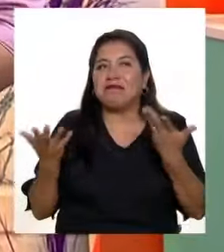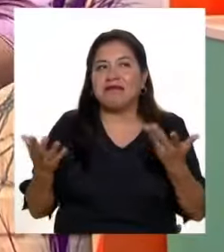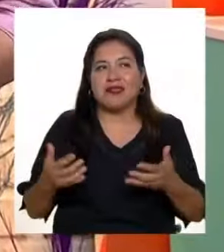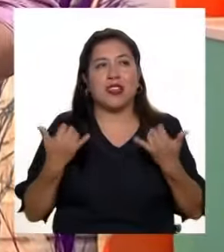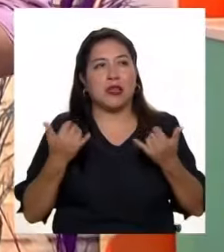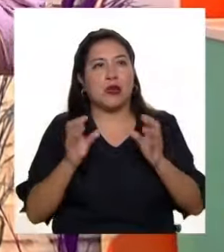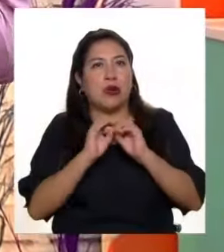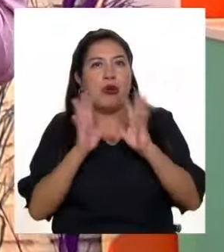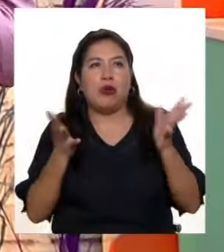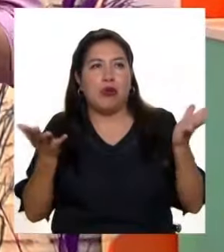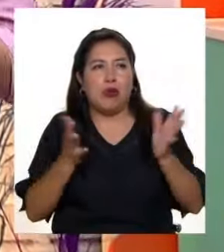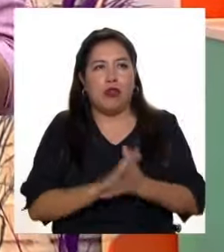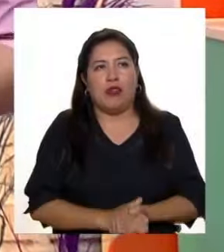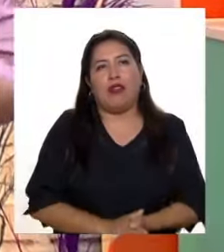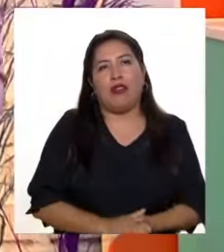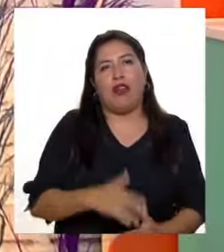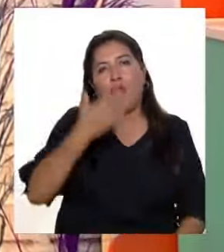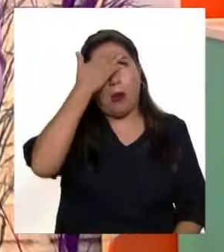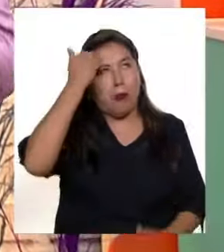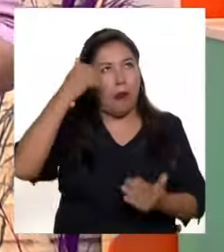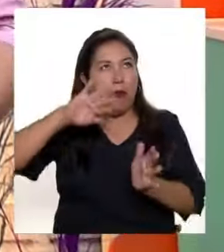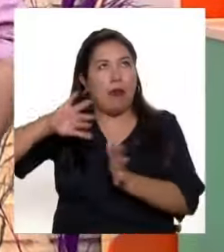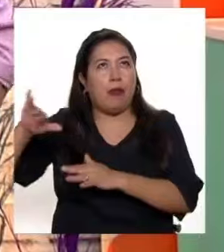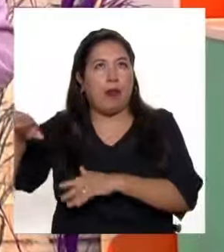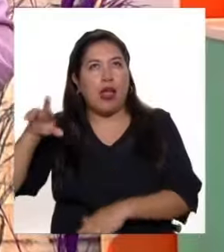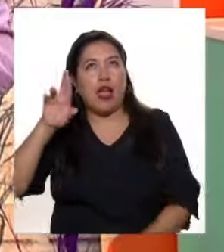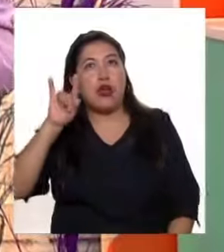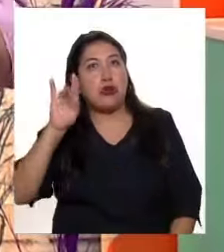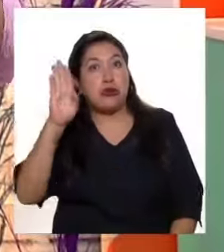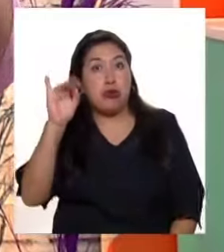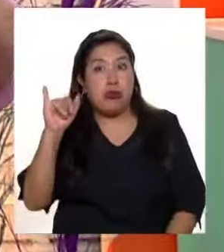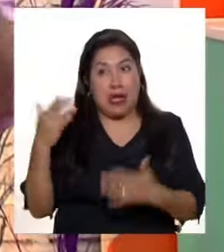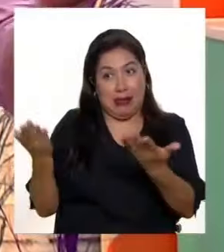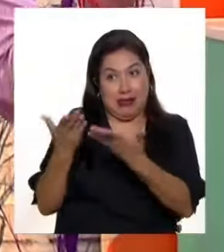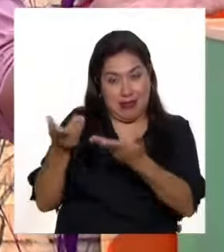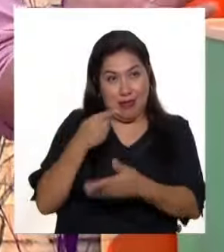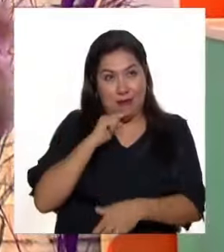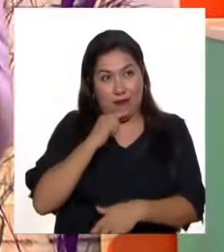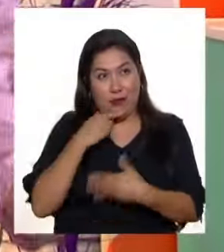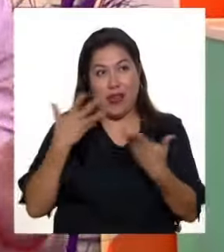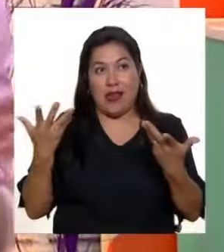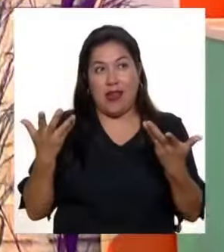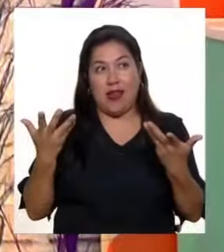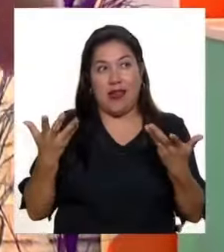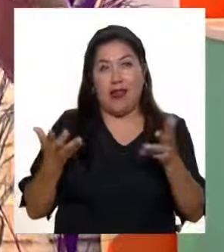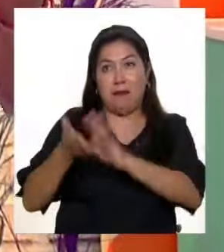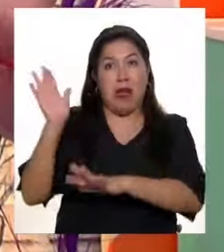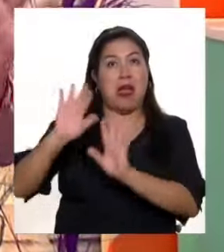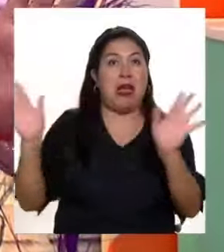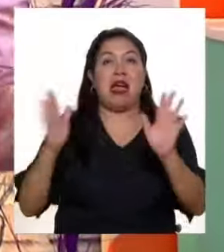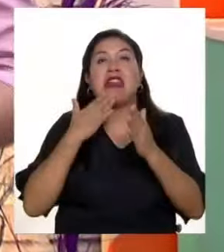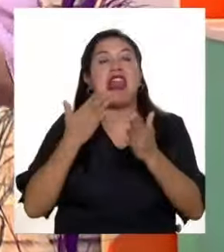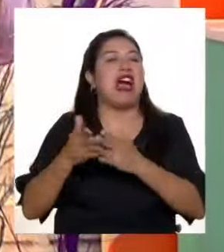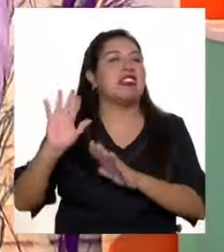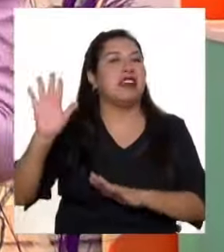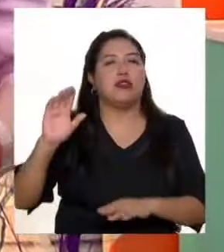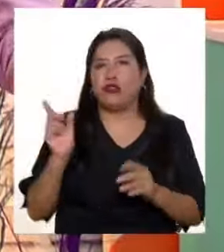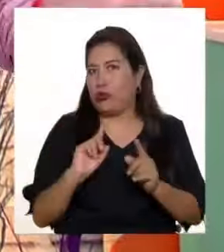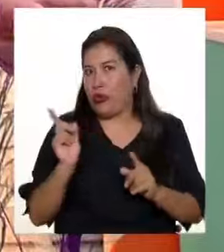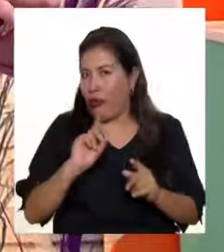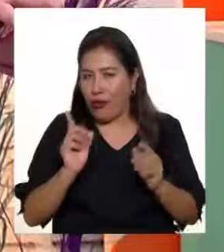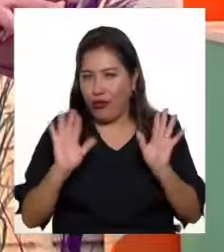Obviamente, no íbamos a dejar pasar la oportunidad de que si Rubí está aquí en el programa... ¡Ay, ya, gracias, Rubí, vete a tu casa! ¡No, no, no, no, no, no! No, no, no.